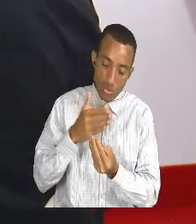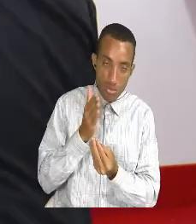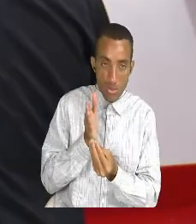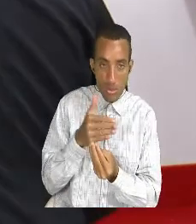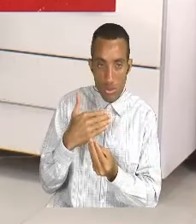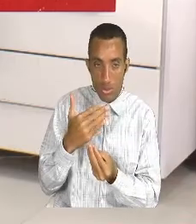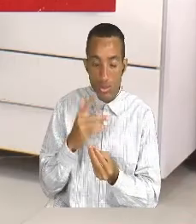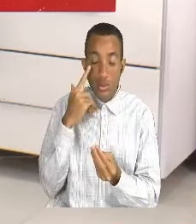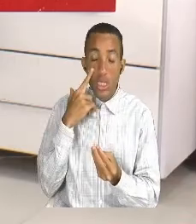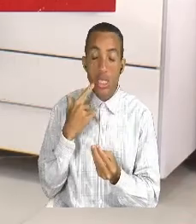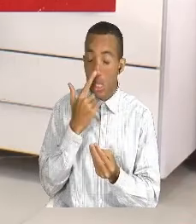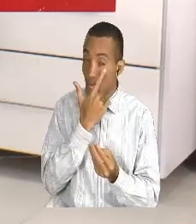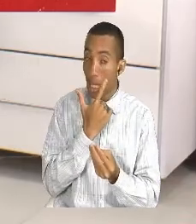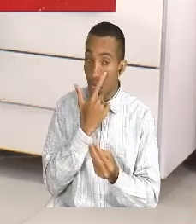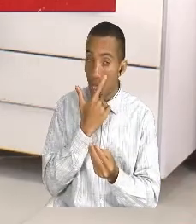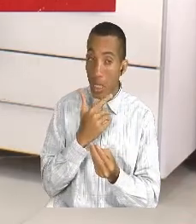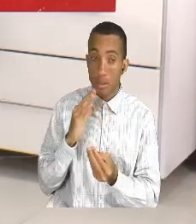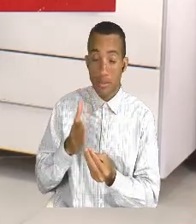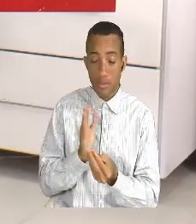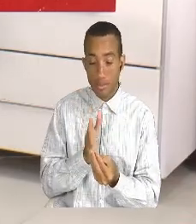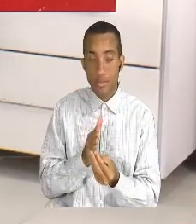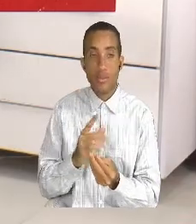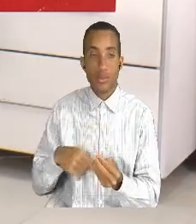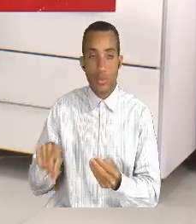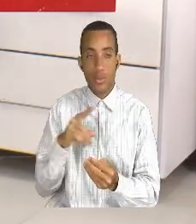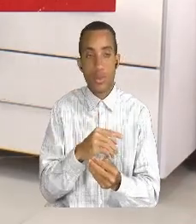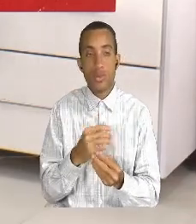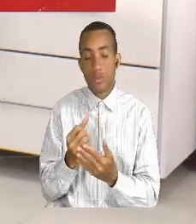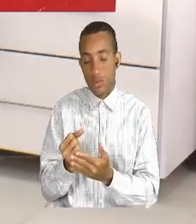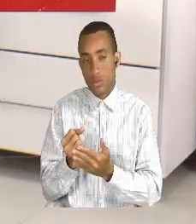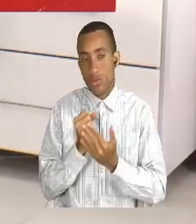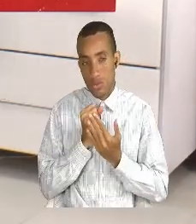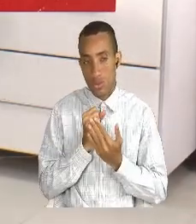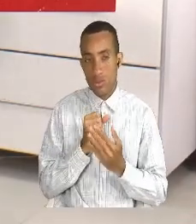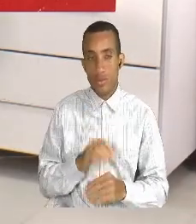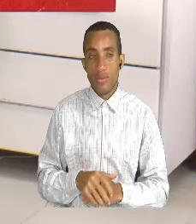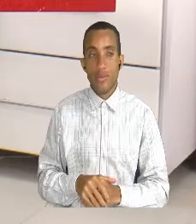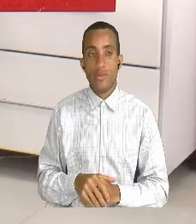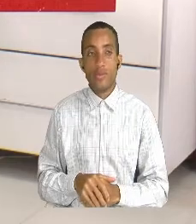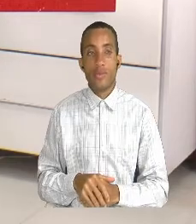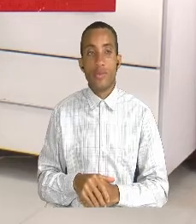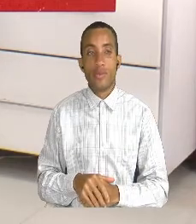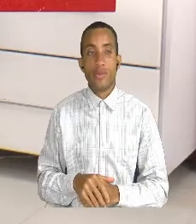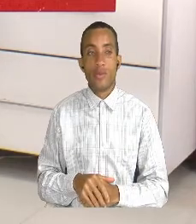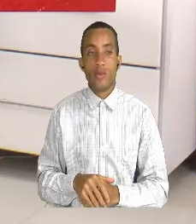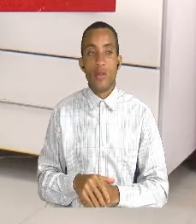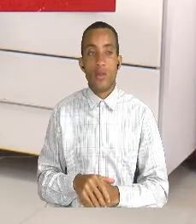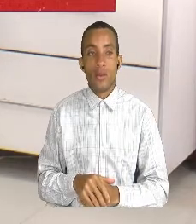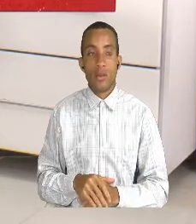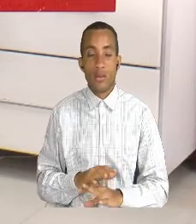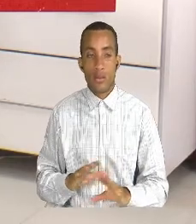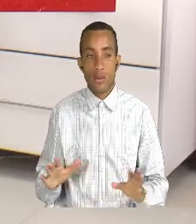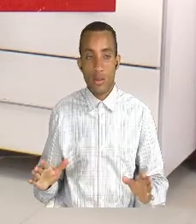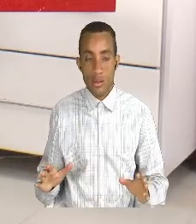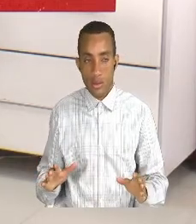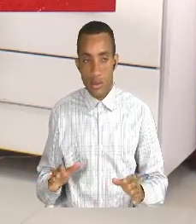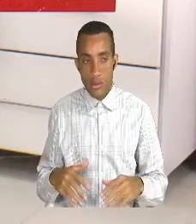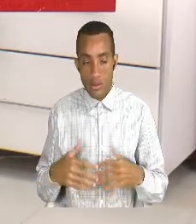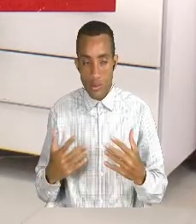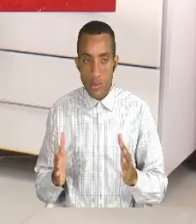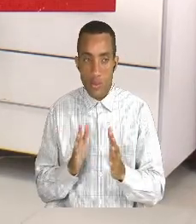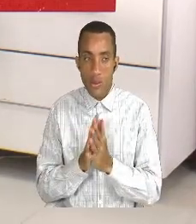una tablita. Dale, pues. Y quiero que tú me vayas a colaborar, colocar esta tablita por acá. Por favor. Tú siempre le